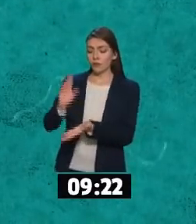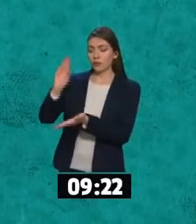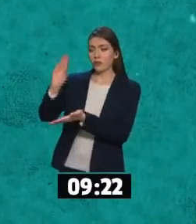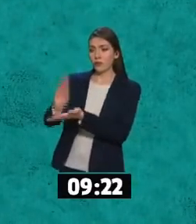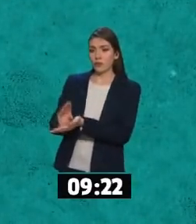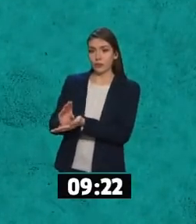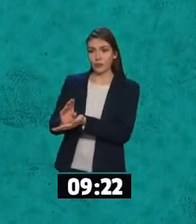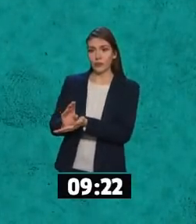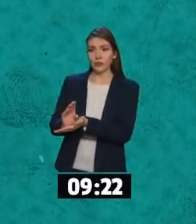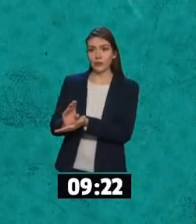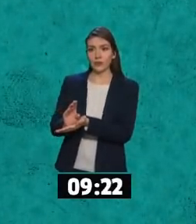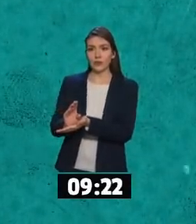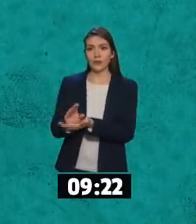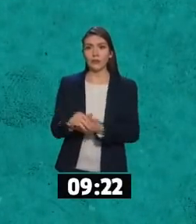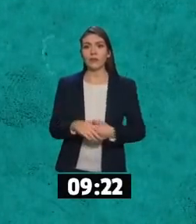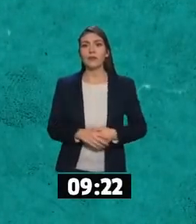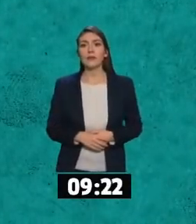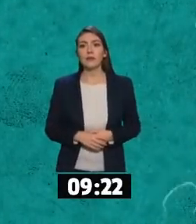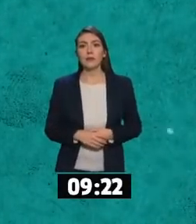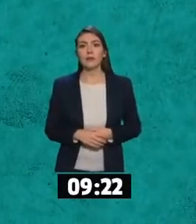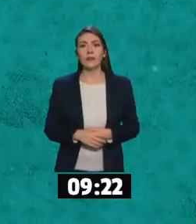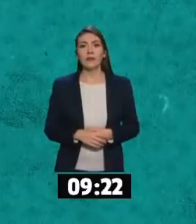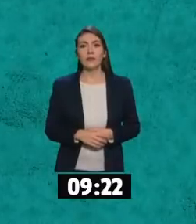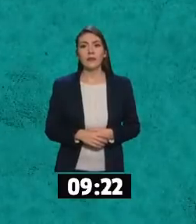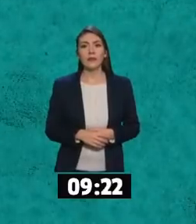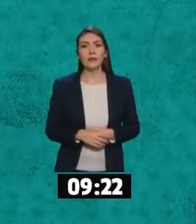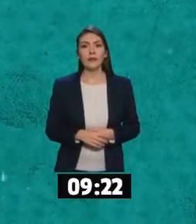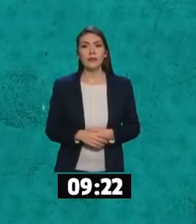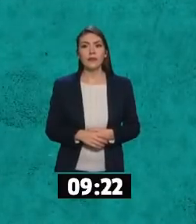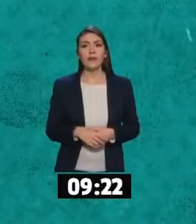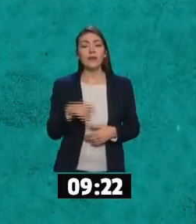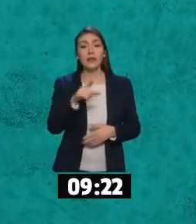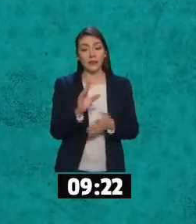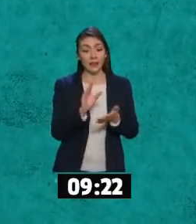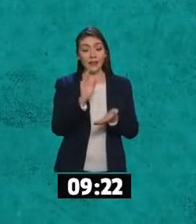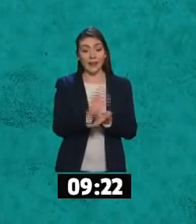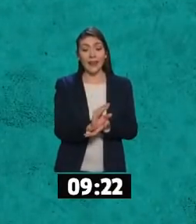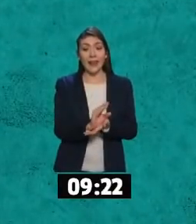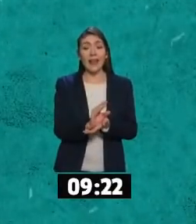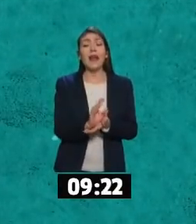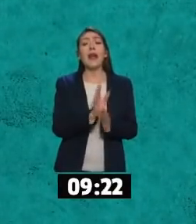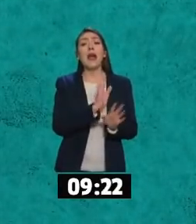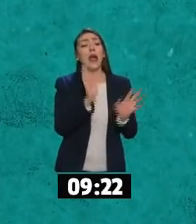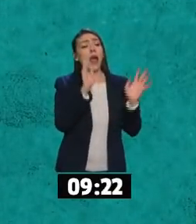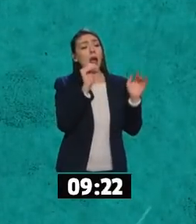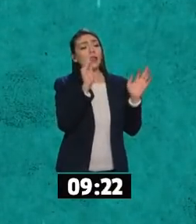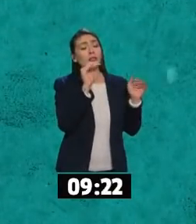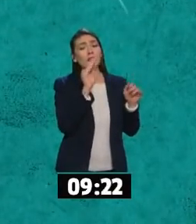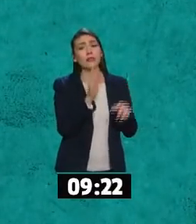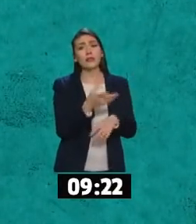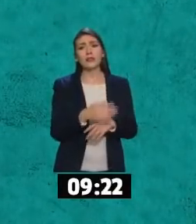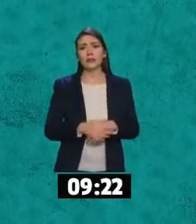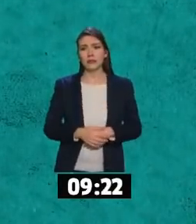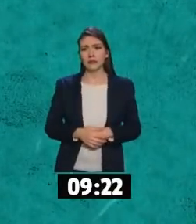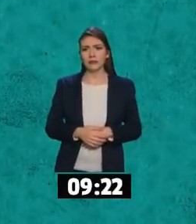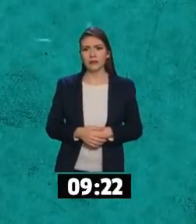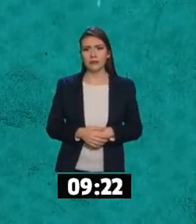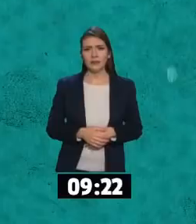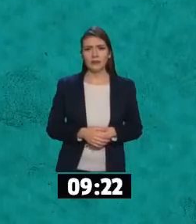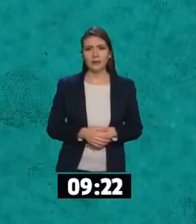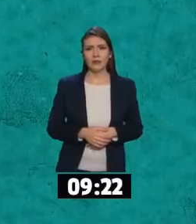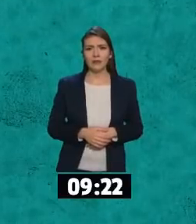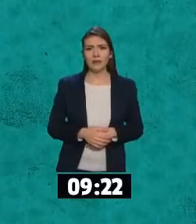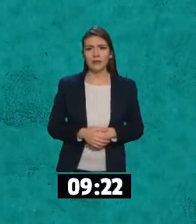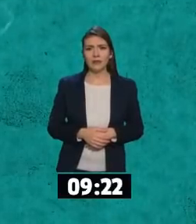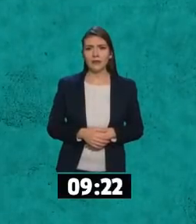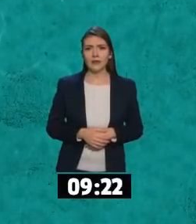está. y lo que tú pone que encima yo, y bueno, se con lleva permiso, todo. adiós. Este movimiento lo hace 2 o 3 veces antes